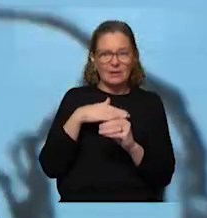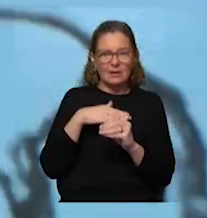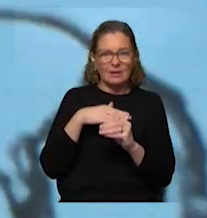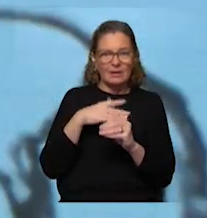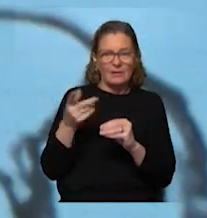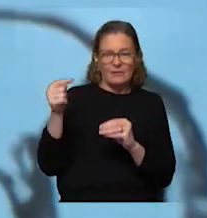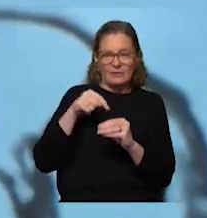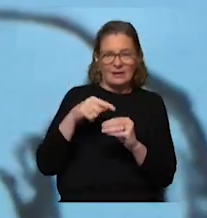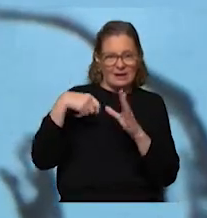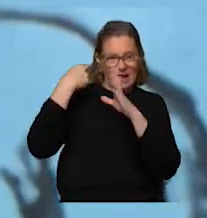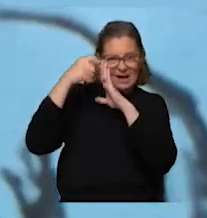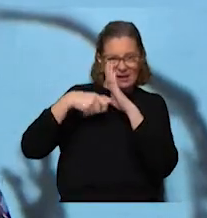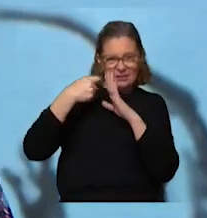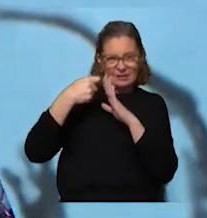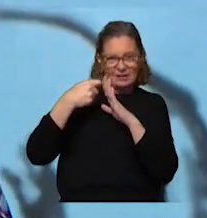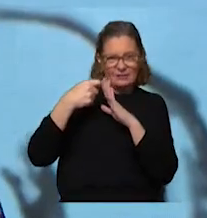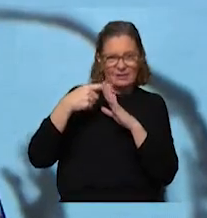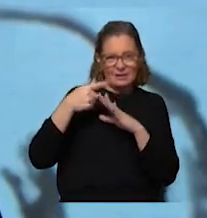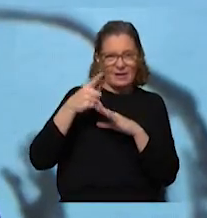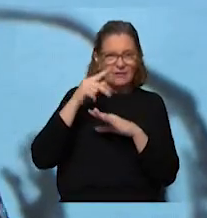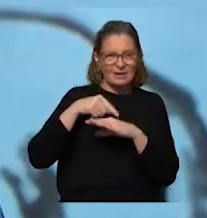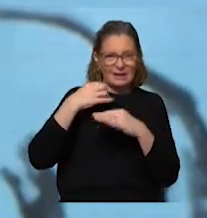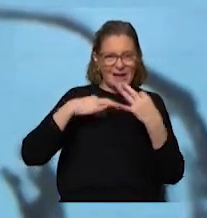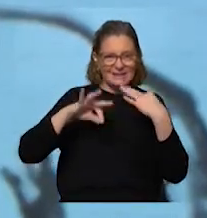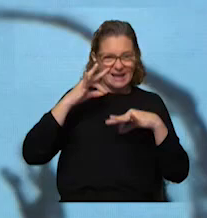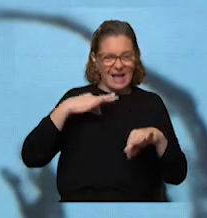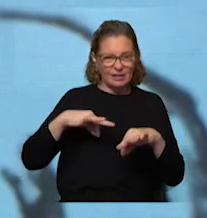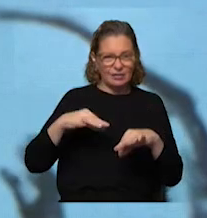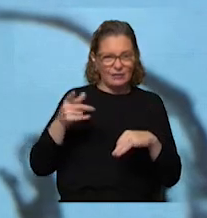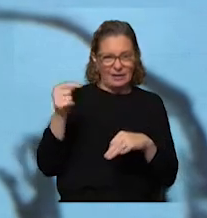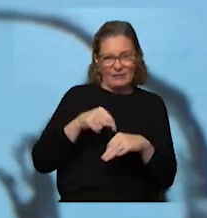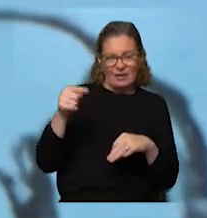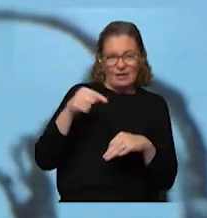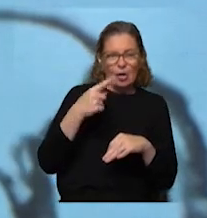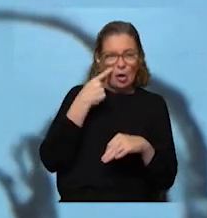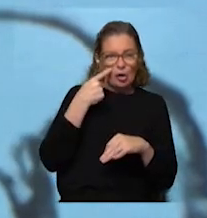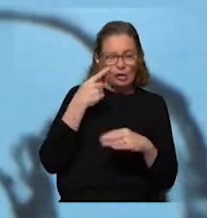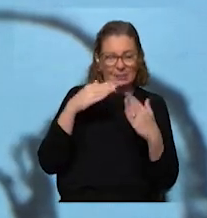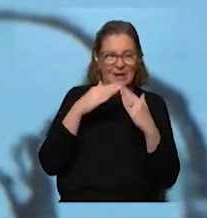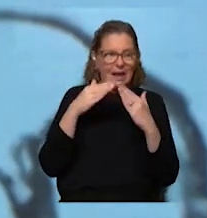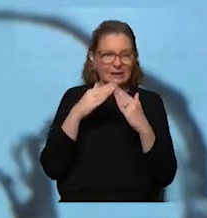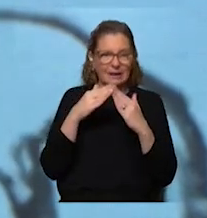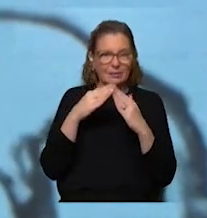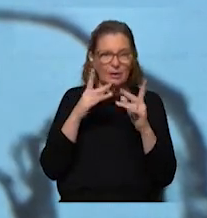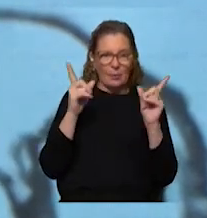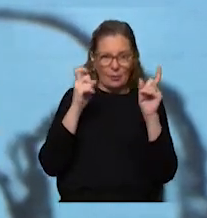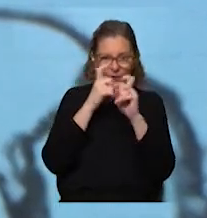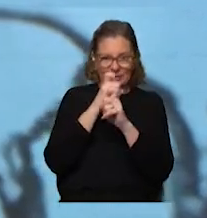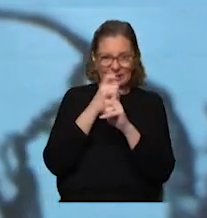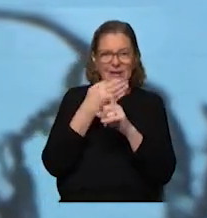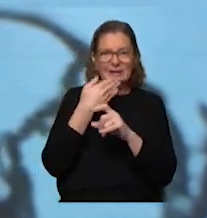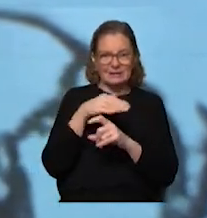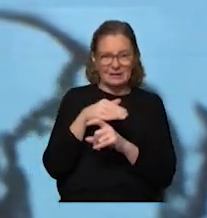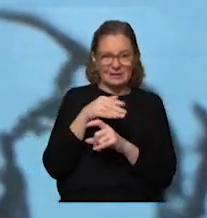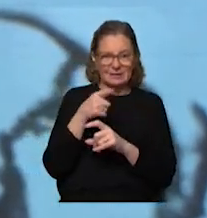venía la grabación de la serie venía el ensayo de teatro venía la obra este conoce mi casa pero es difícil que entiendan ese juego